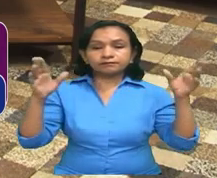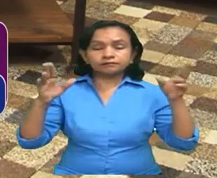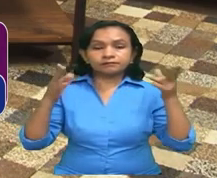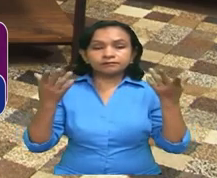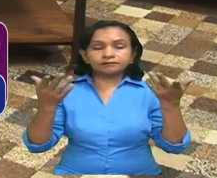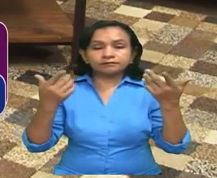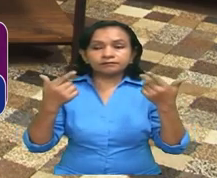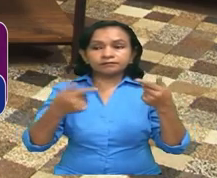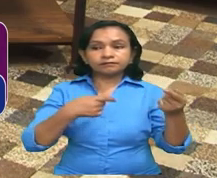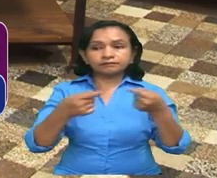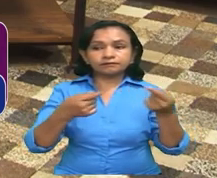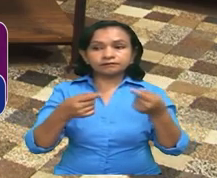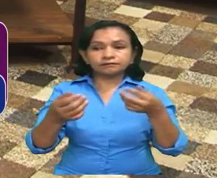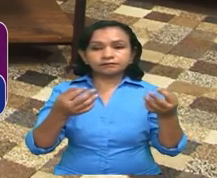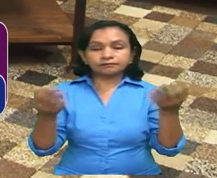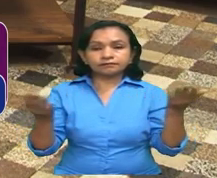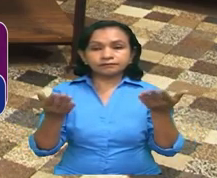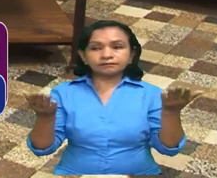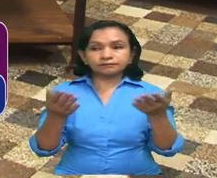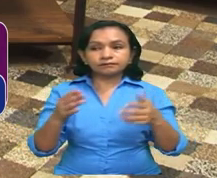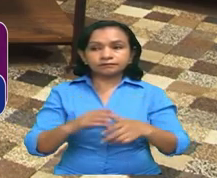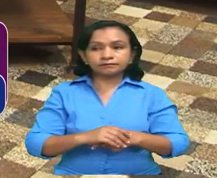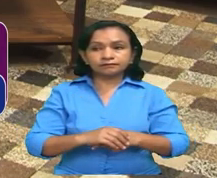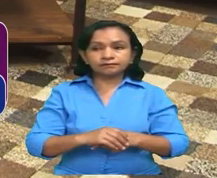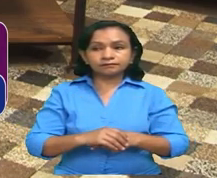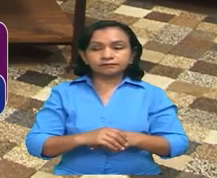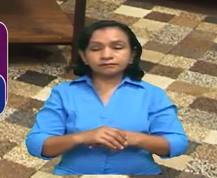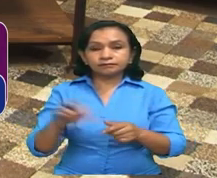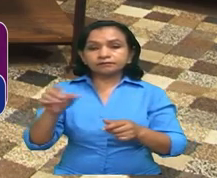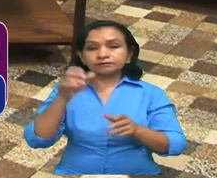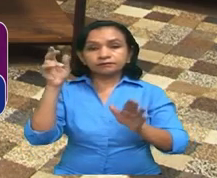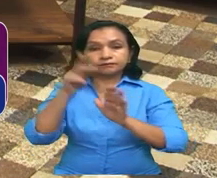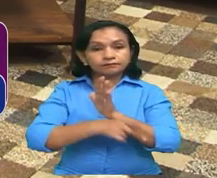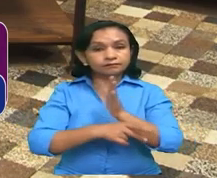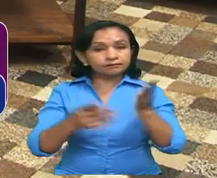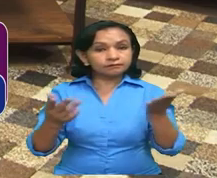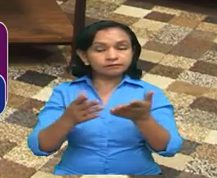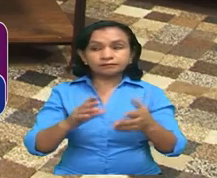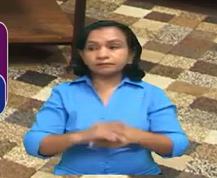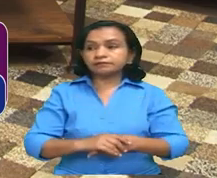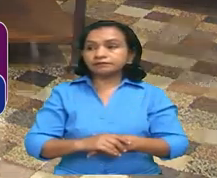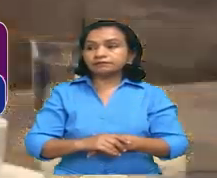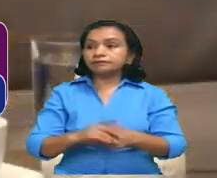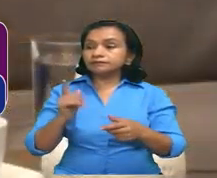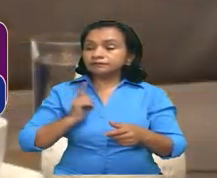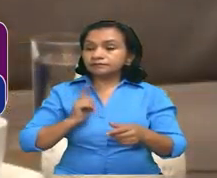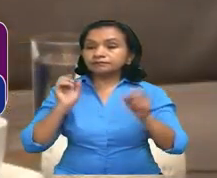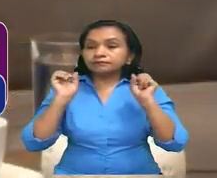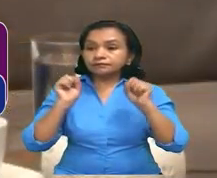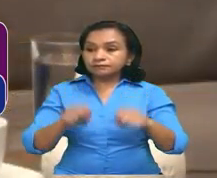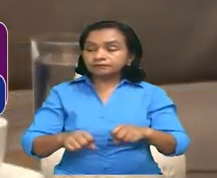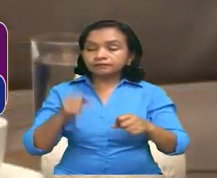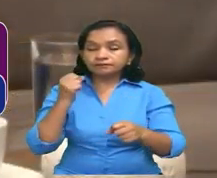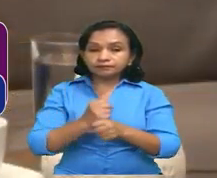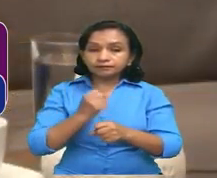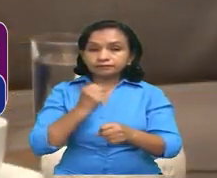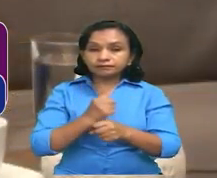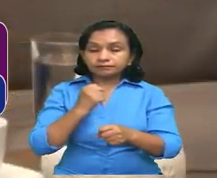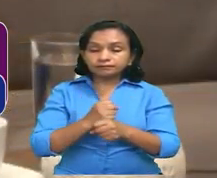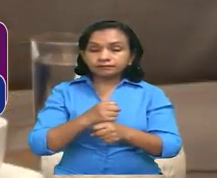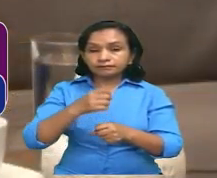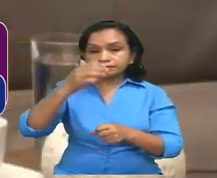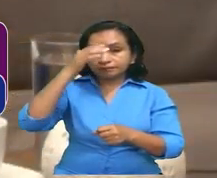en cuanto a esto de los multidestinos, es que hay otros países también con los que Nicaragua está ahorita trabajando